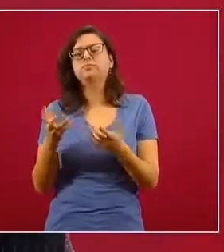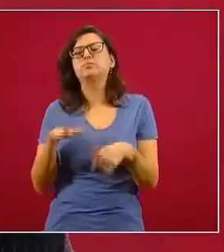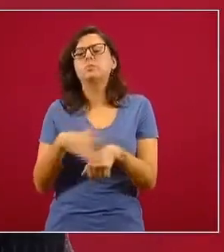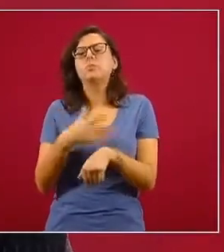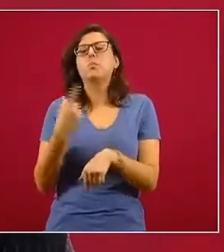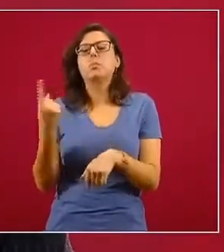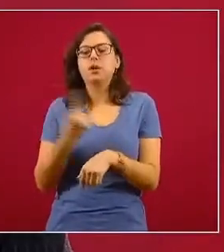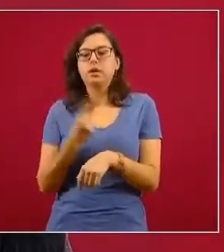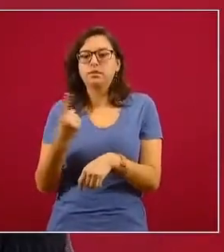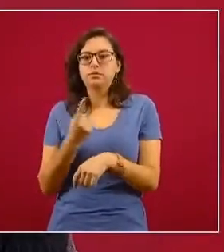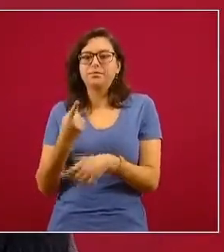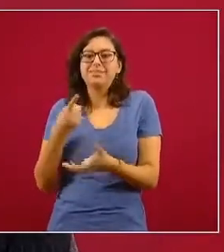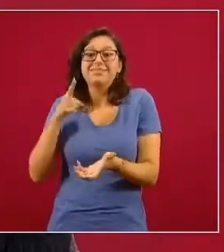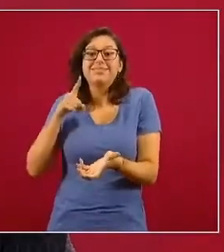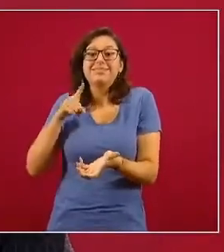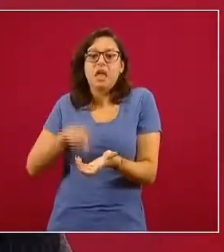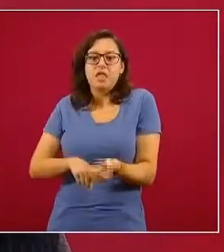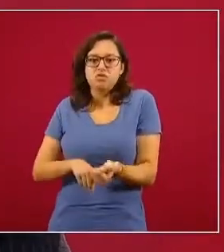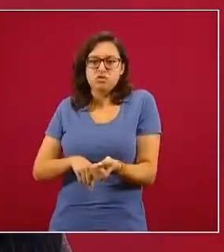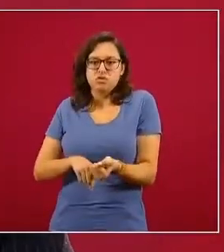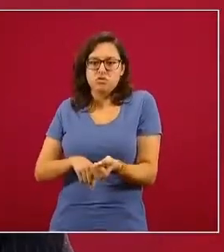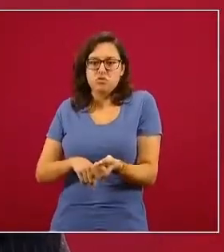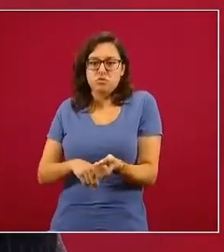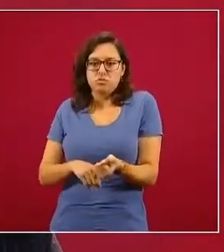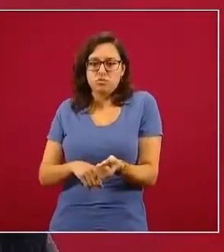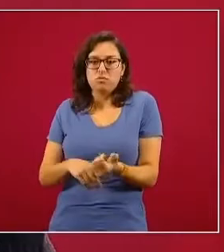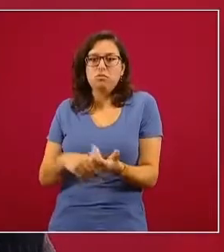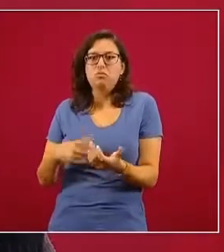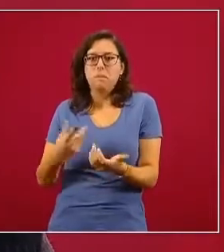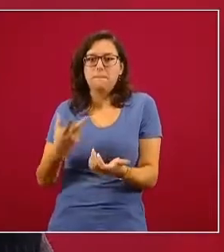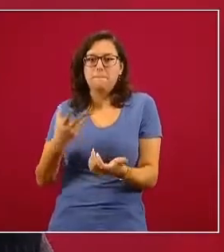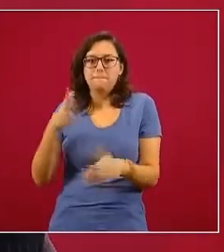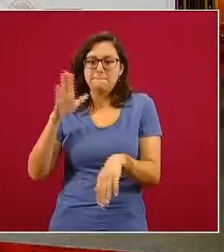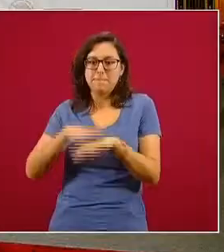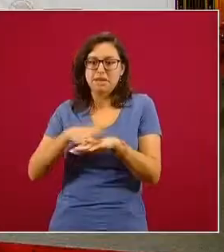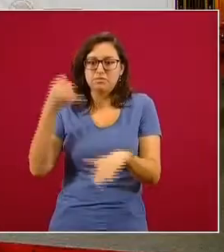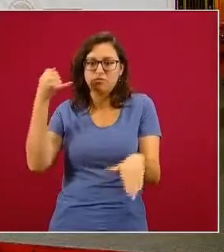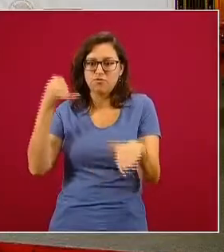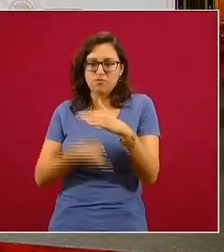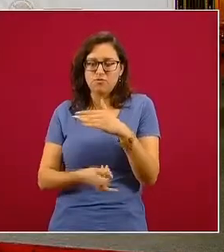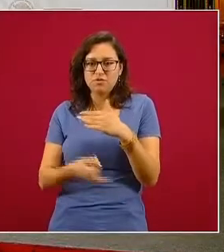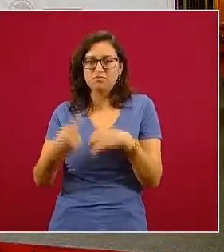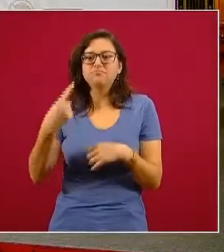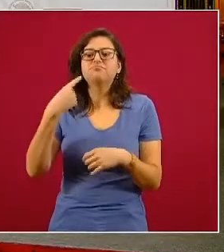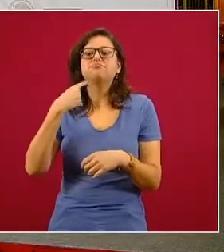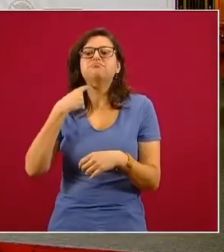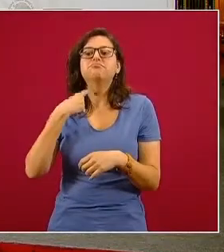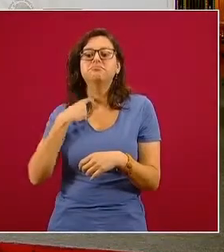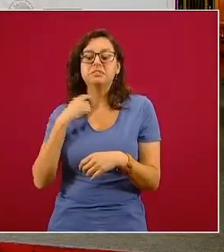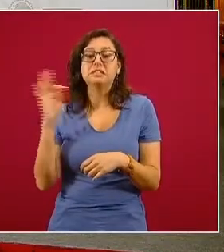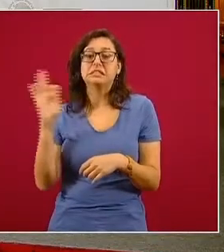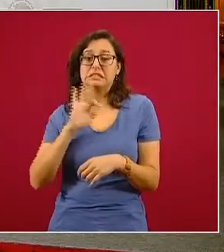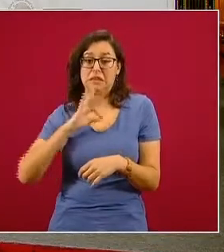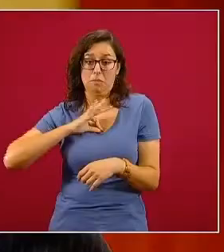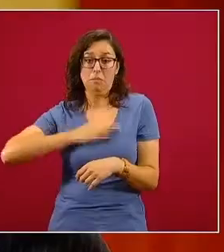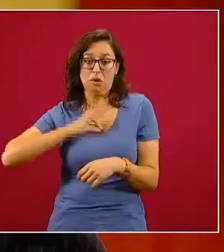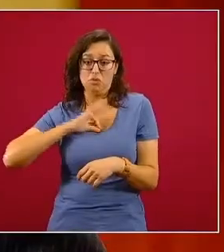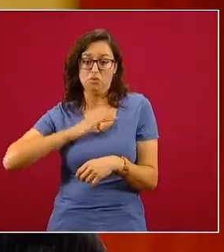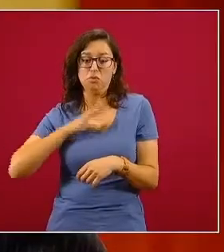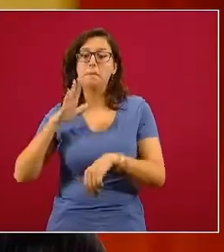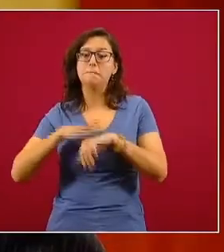esa zona? Porque es la zona de mayor densidad de secreciones respiratorias contaminadas con el